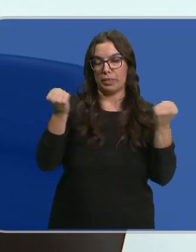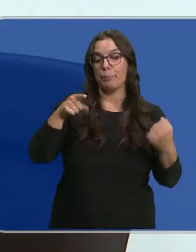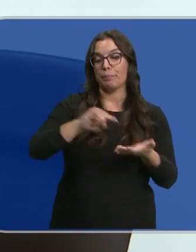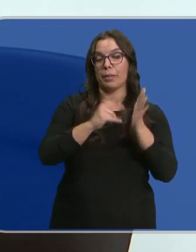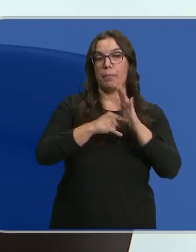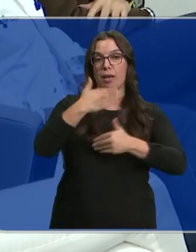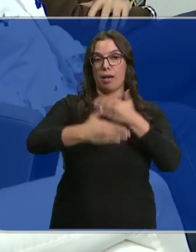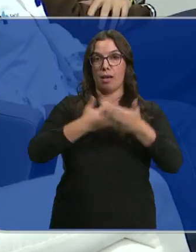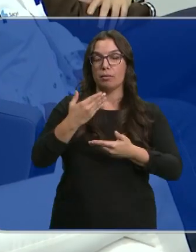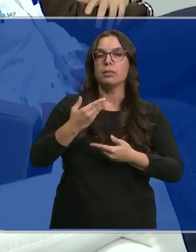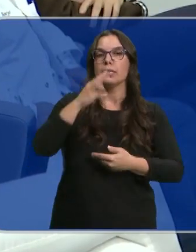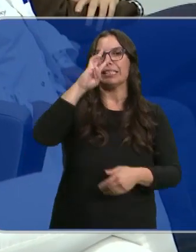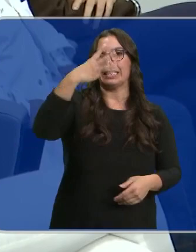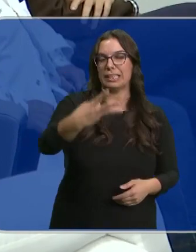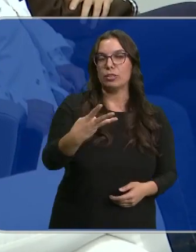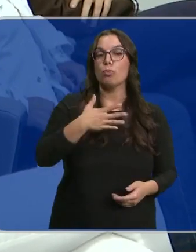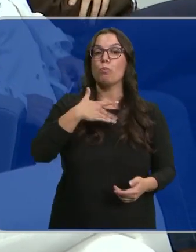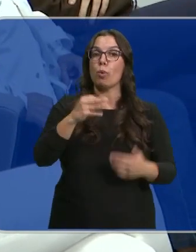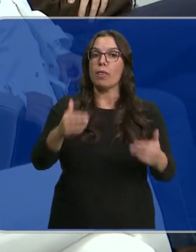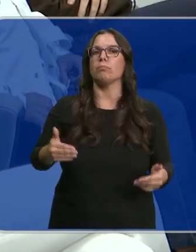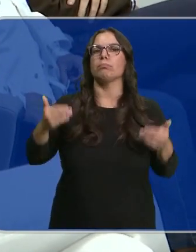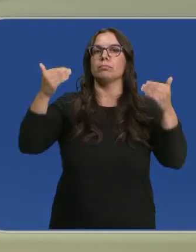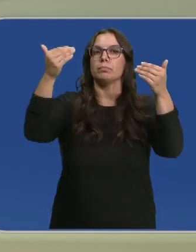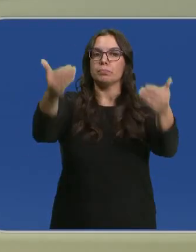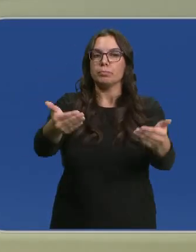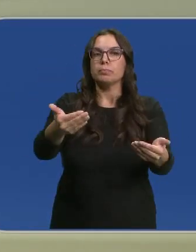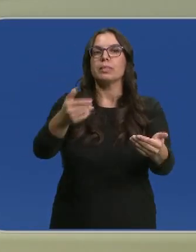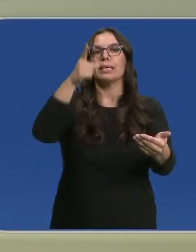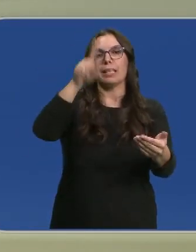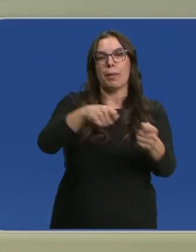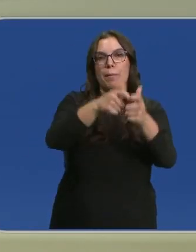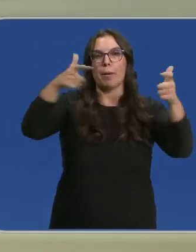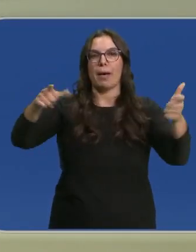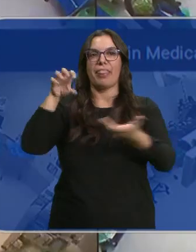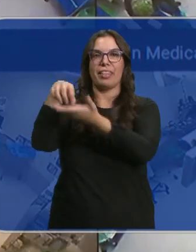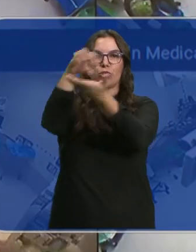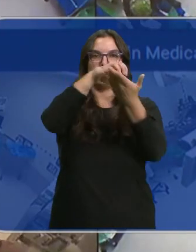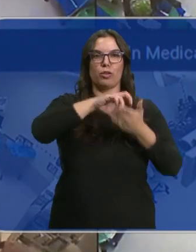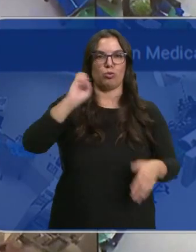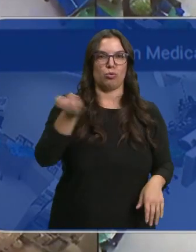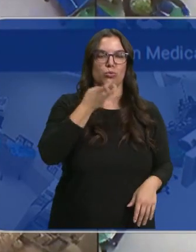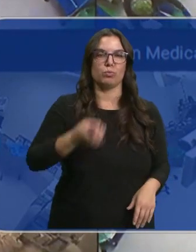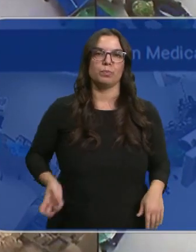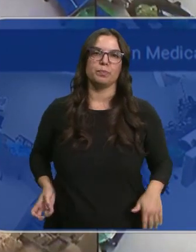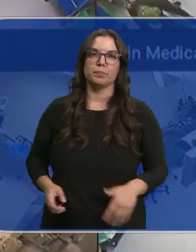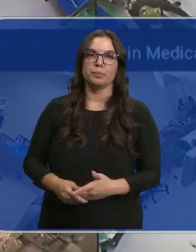a desarrollar durante 3 años con posibilidad de ser ampliado y extenderse a otros centros de la comunidad.